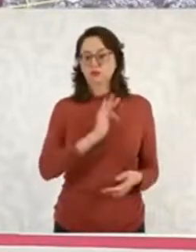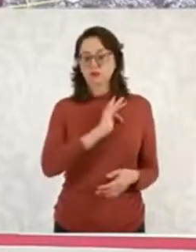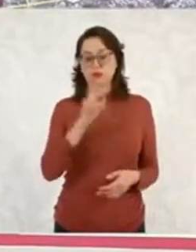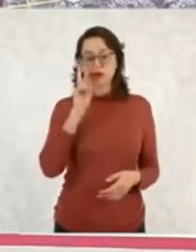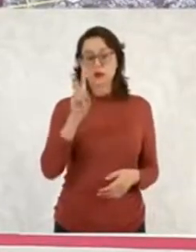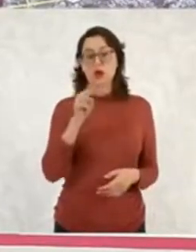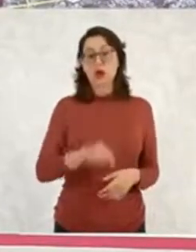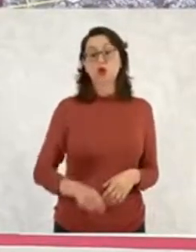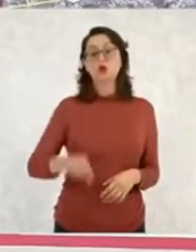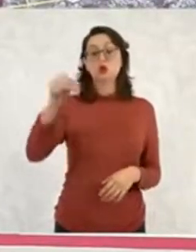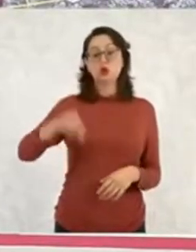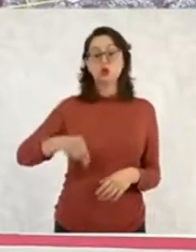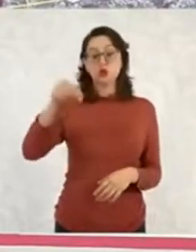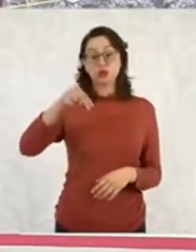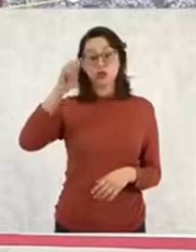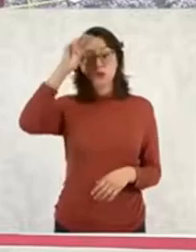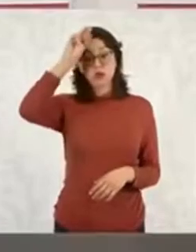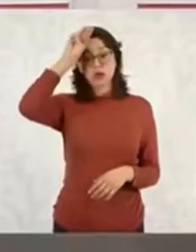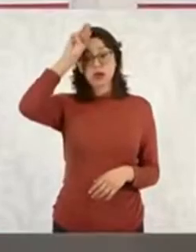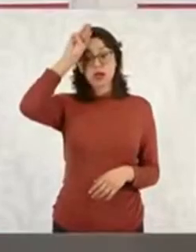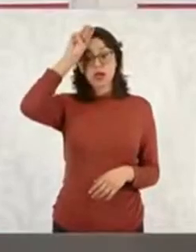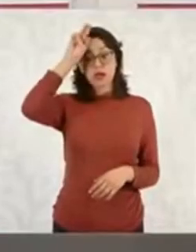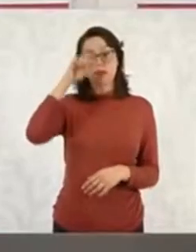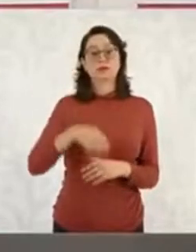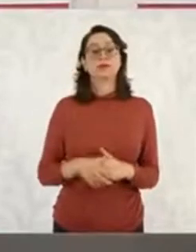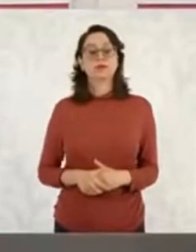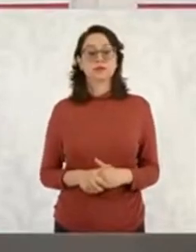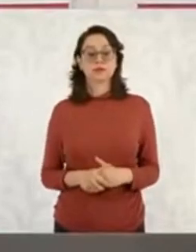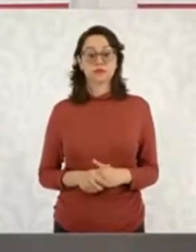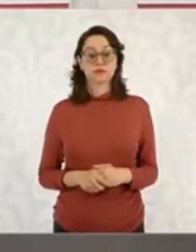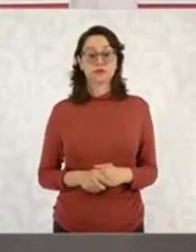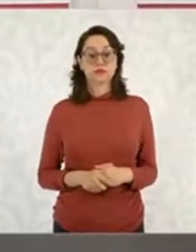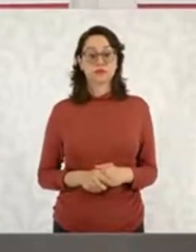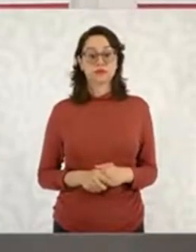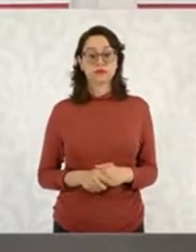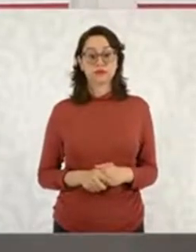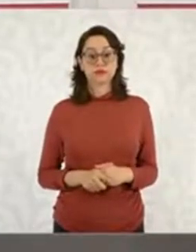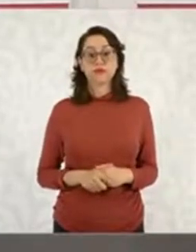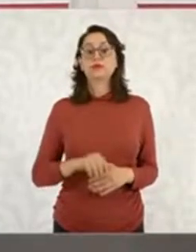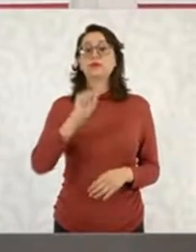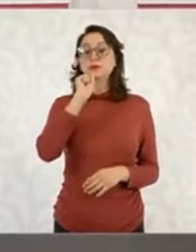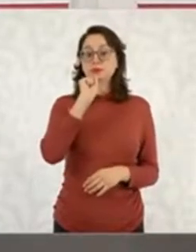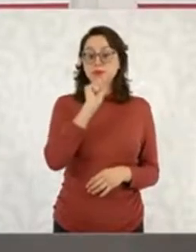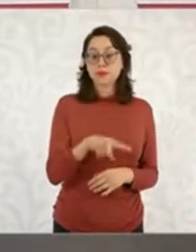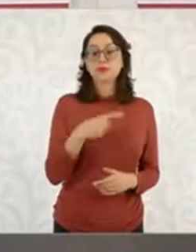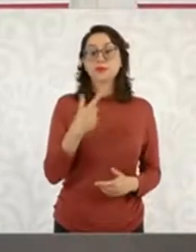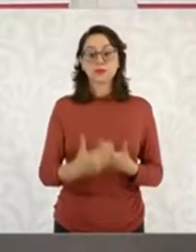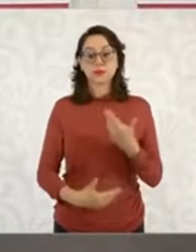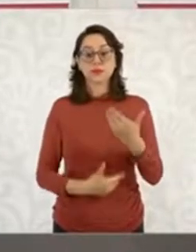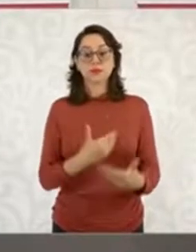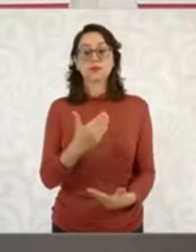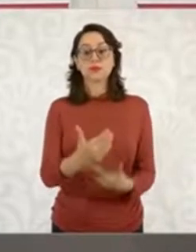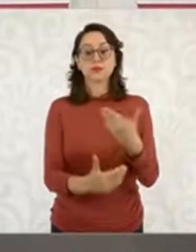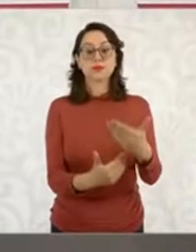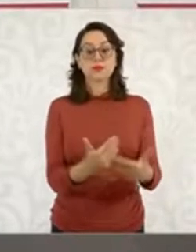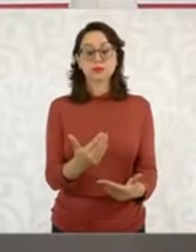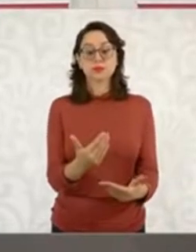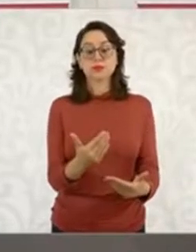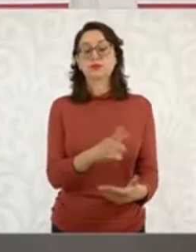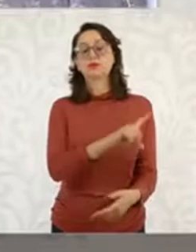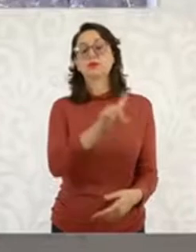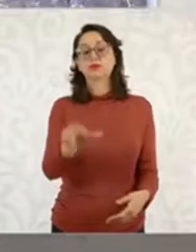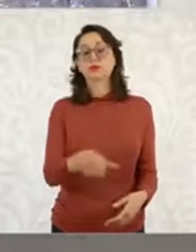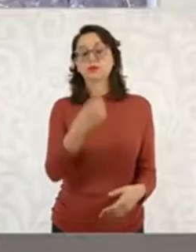de la ciudad de Monterrey. Y tenemos también ya abierto el proceso, se abrió un mes después,